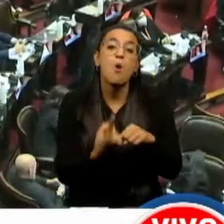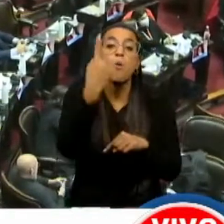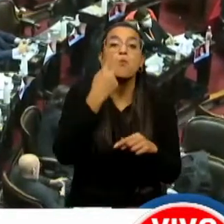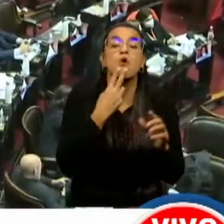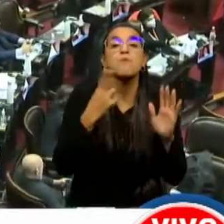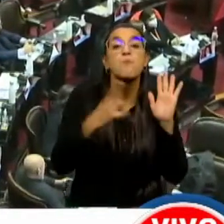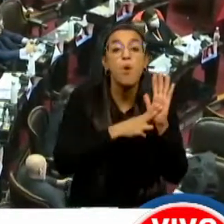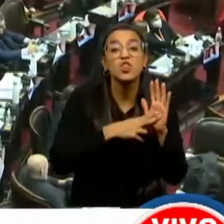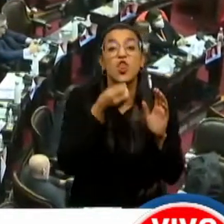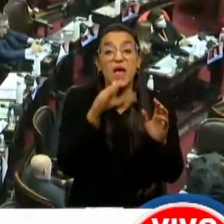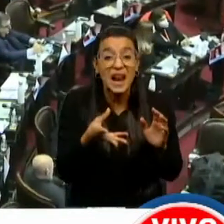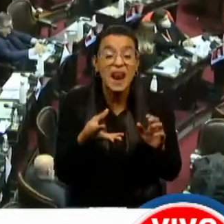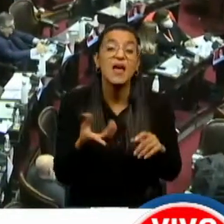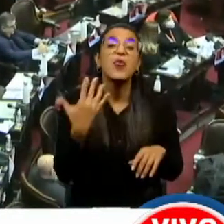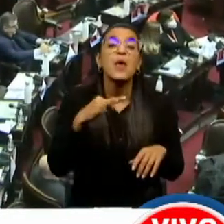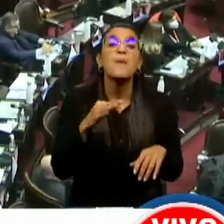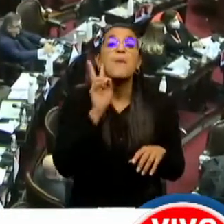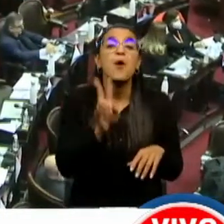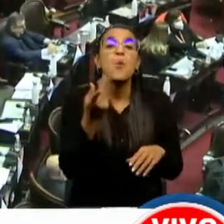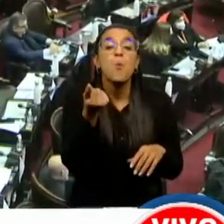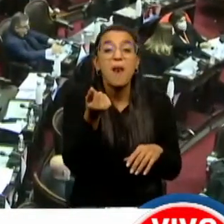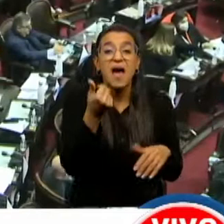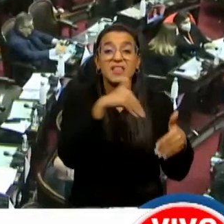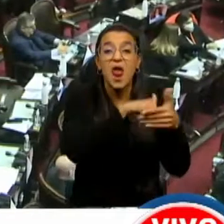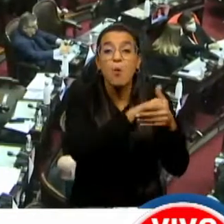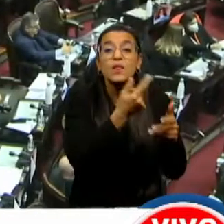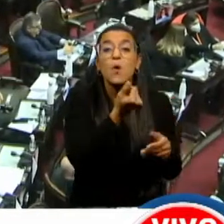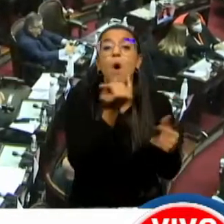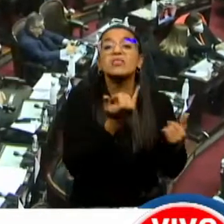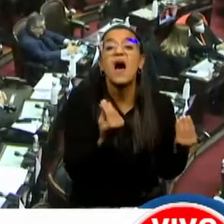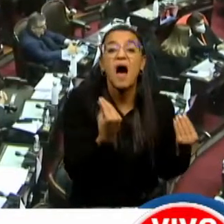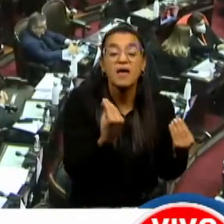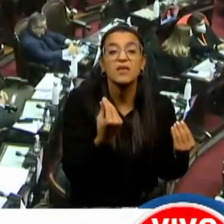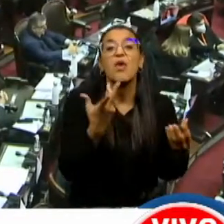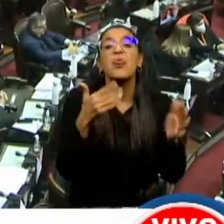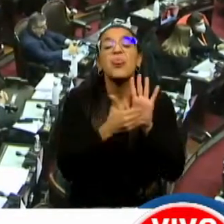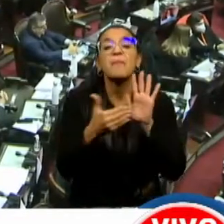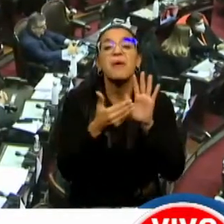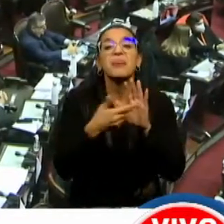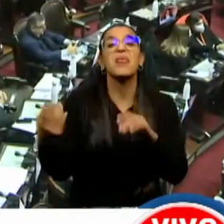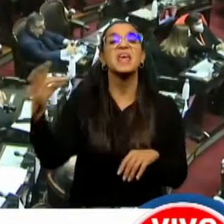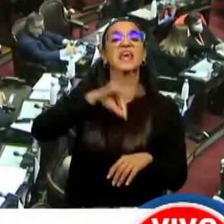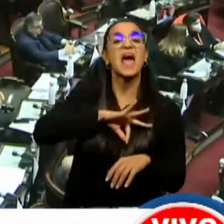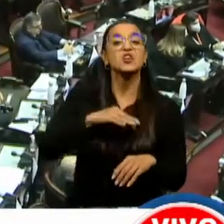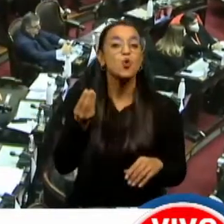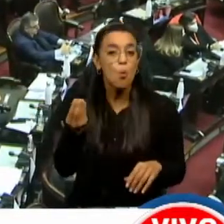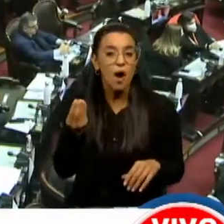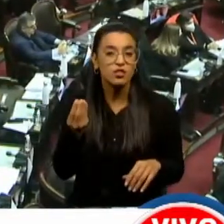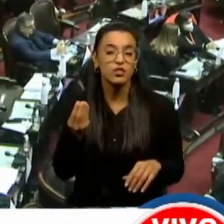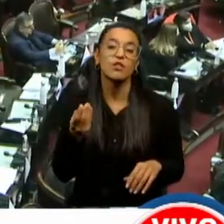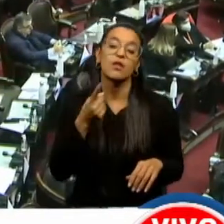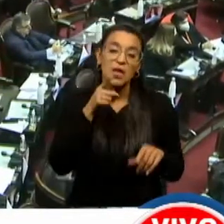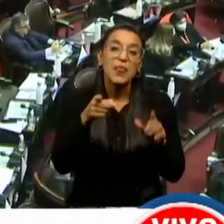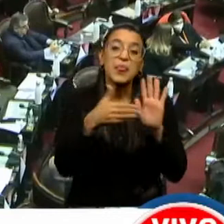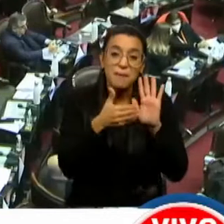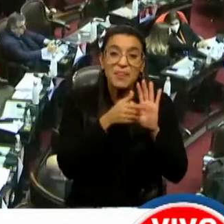el impuesto tenía que ver cuánta plata tenía en la cuenta en concepto de qué había recibido el ingreso y según ese